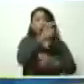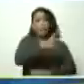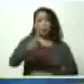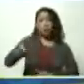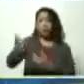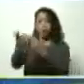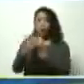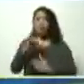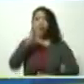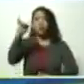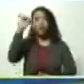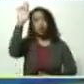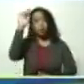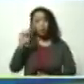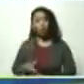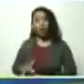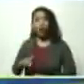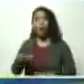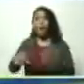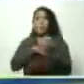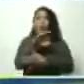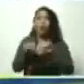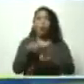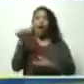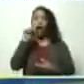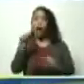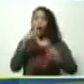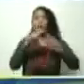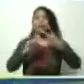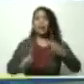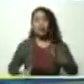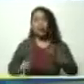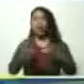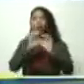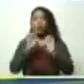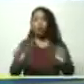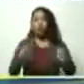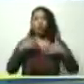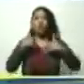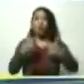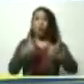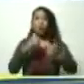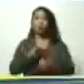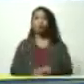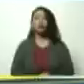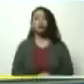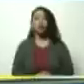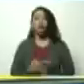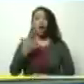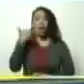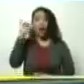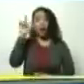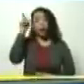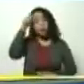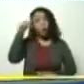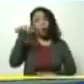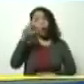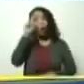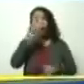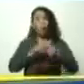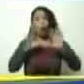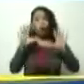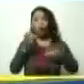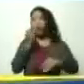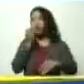recibir las denuncias diarias de problemas de agua electricidad educación salud que tiene el pueblo el 1x10 es una cosa